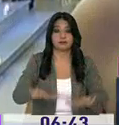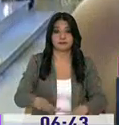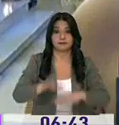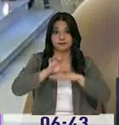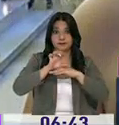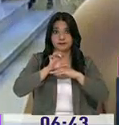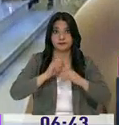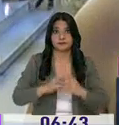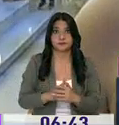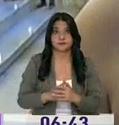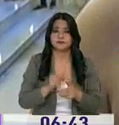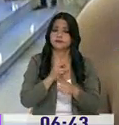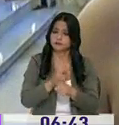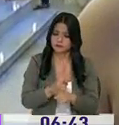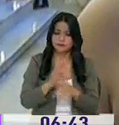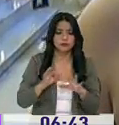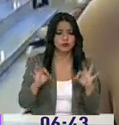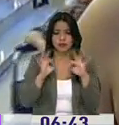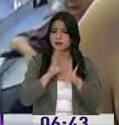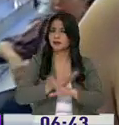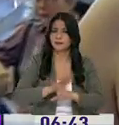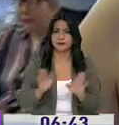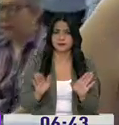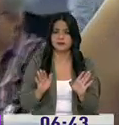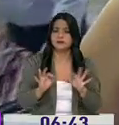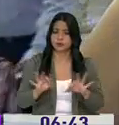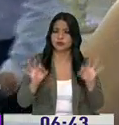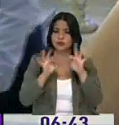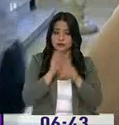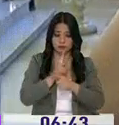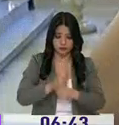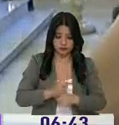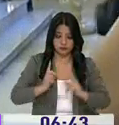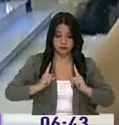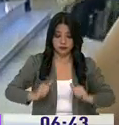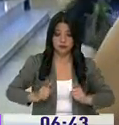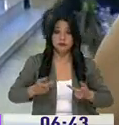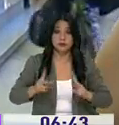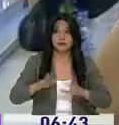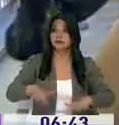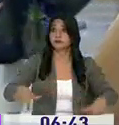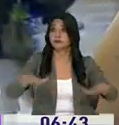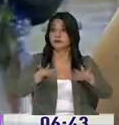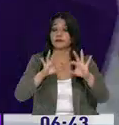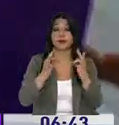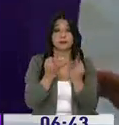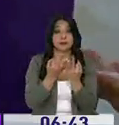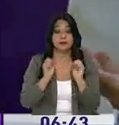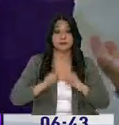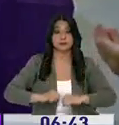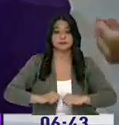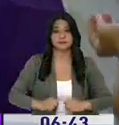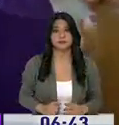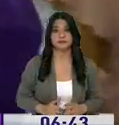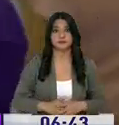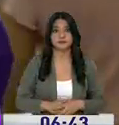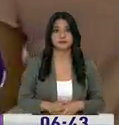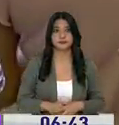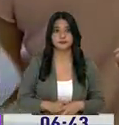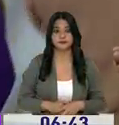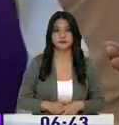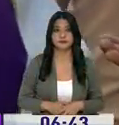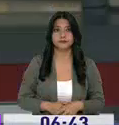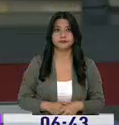tomar muchas medidas de precaución, es lo más importante. Cuidar la salud de nosotros y también de todos nuestros familiares. Informó Adriana